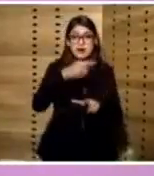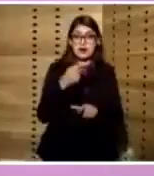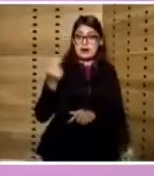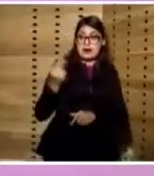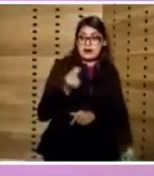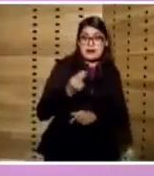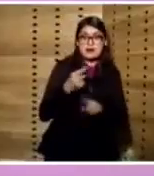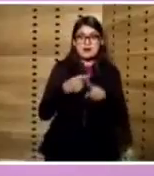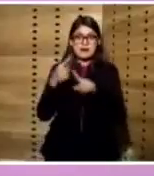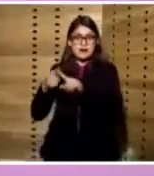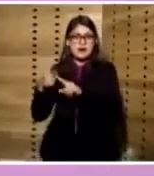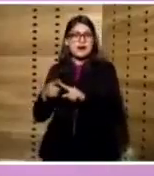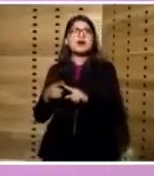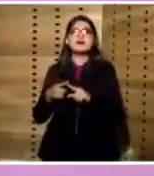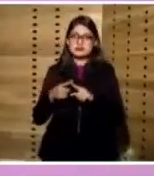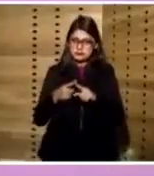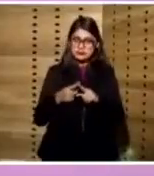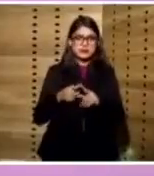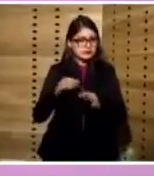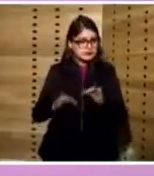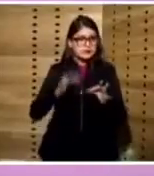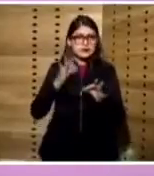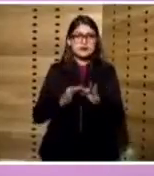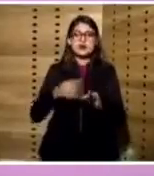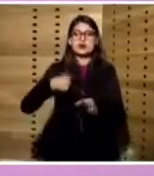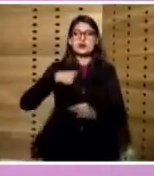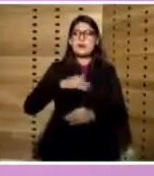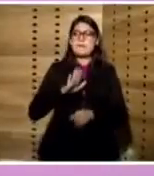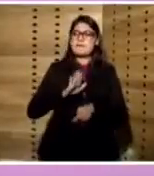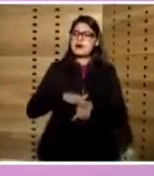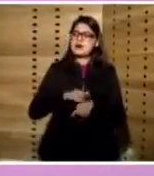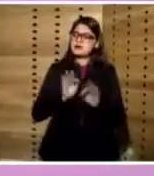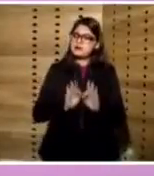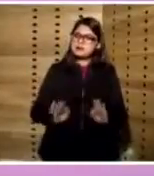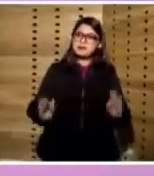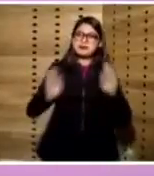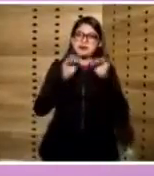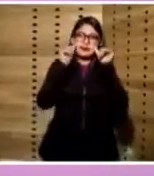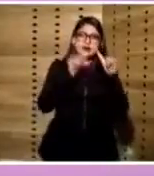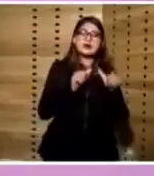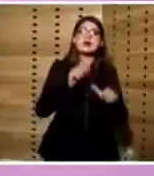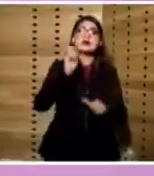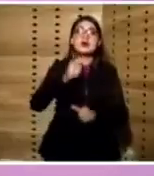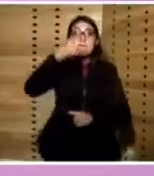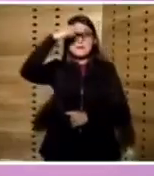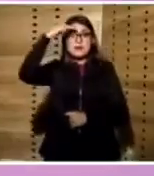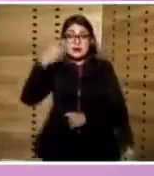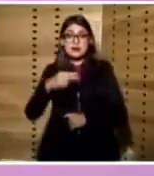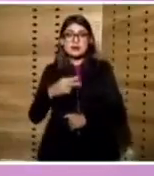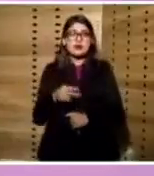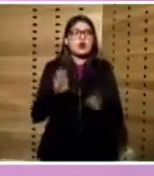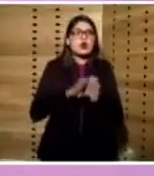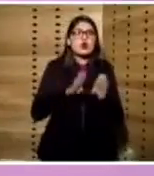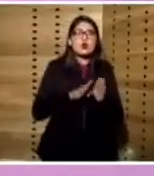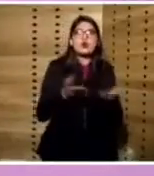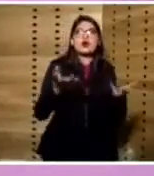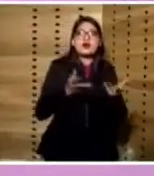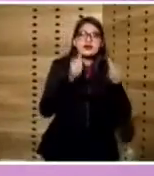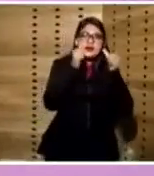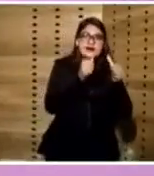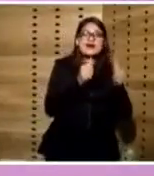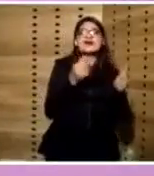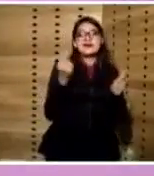actuales. Para nosotros lo más importante es México y para servirle hay que estar preparados como se debe.